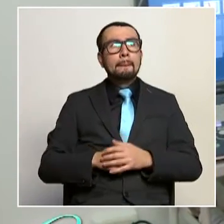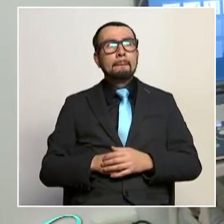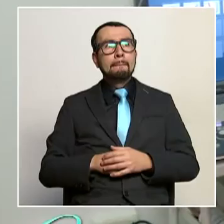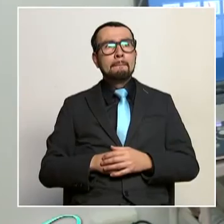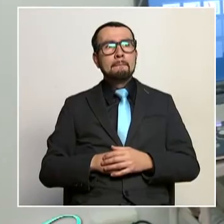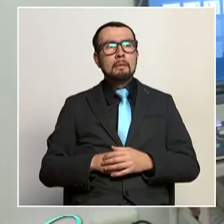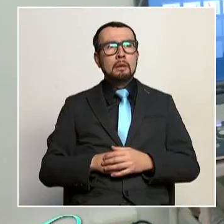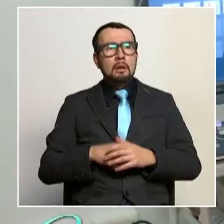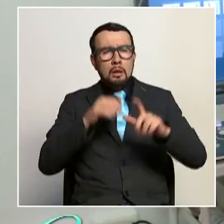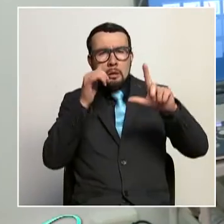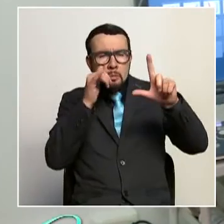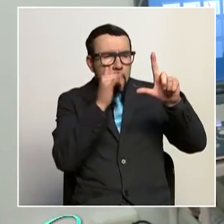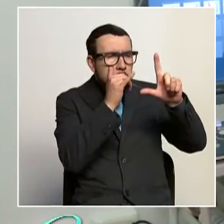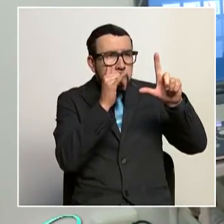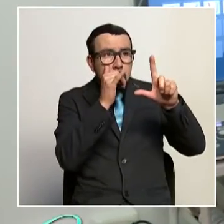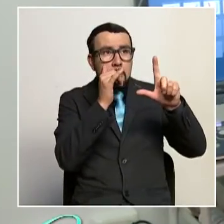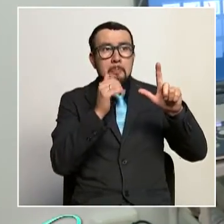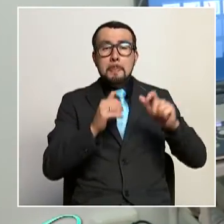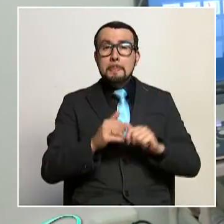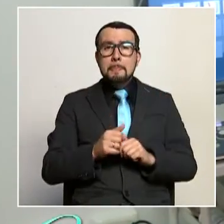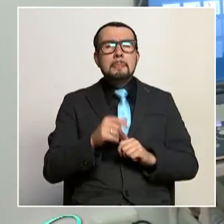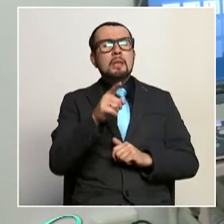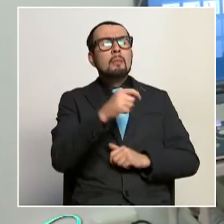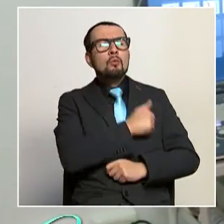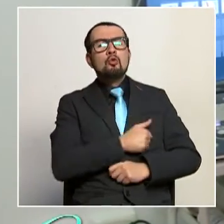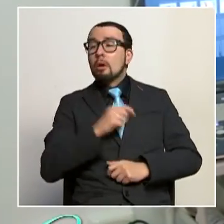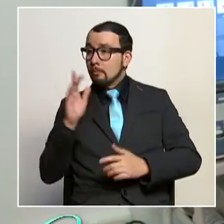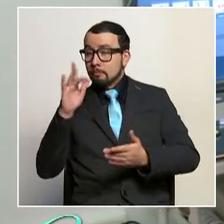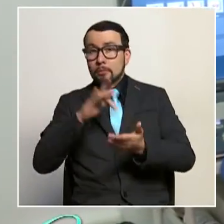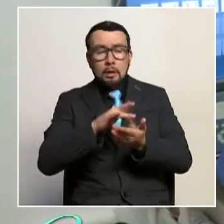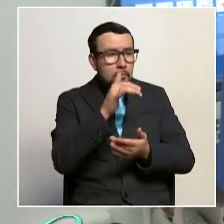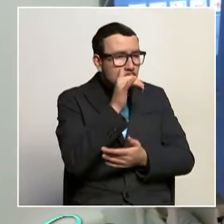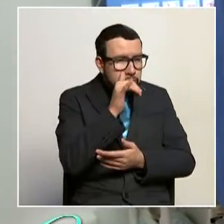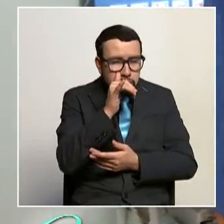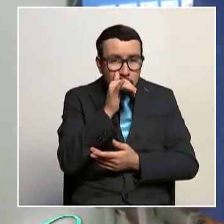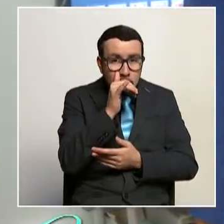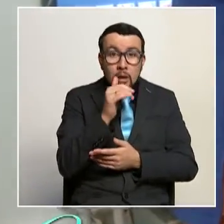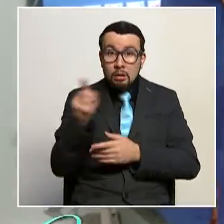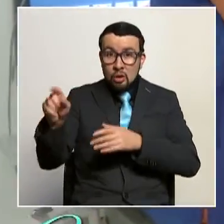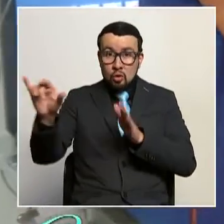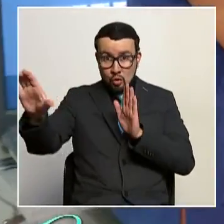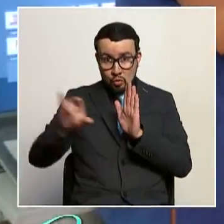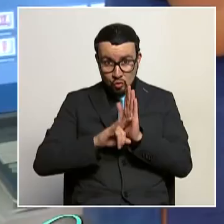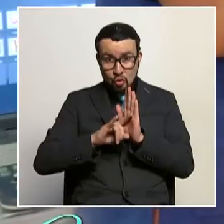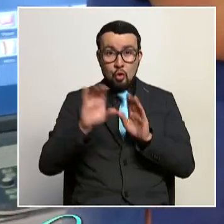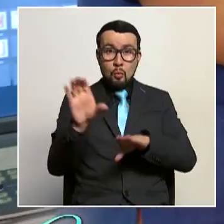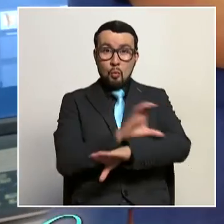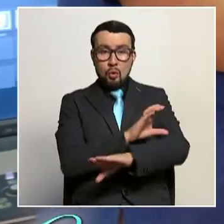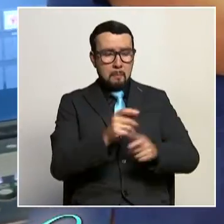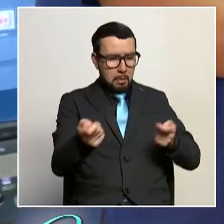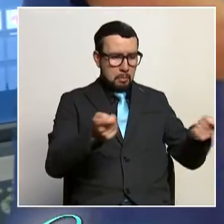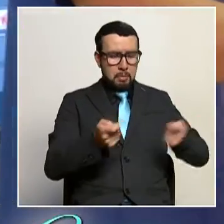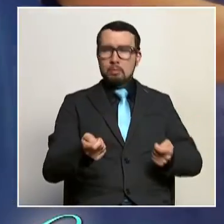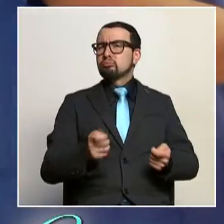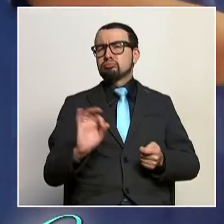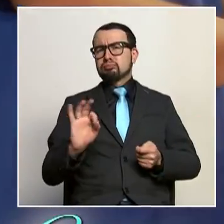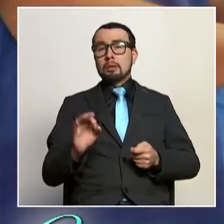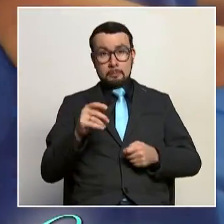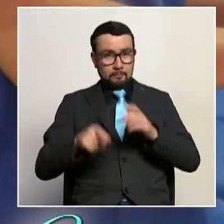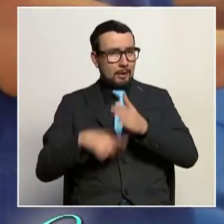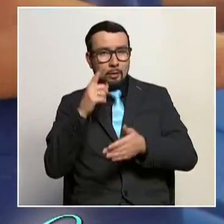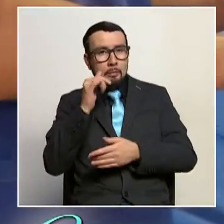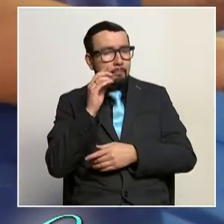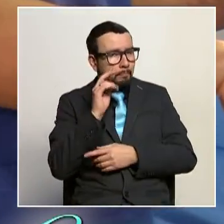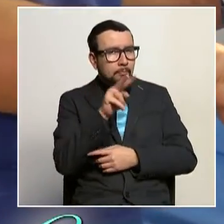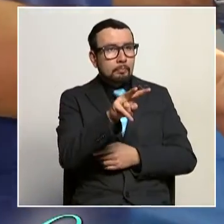la resolución. Vamos, Julián, si me colabora, nosotros no editamos estos programas, los hacemos tal cual en vivo para que ustedes vean. Miren, por